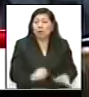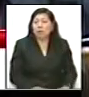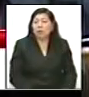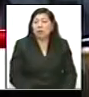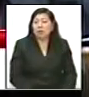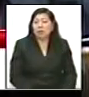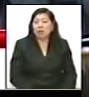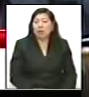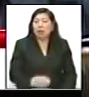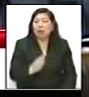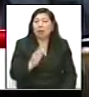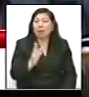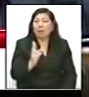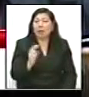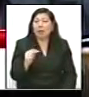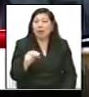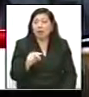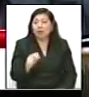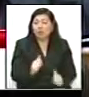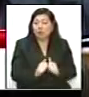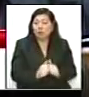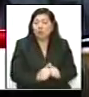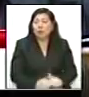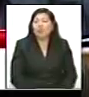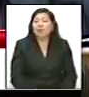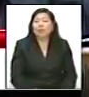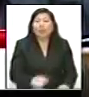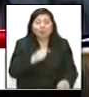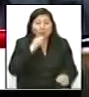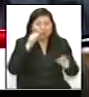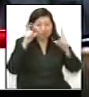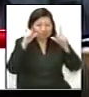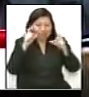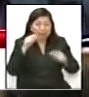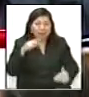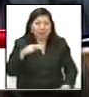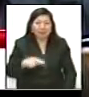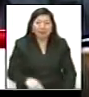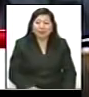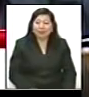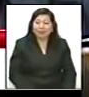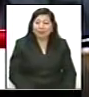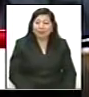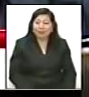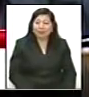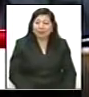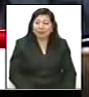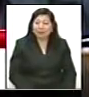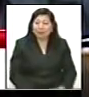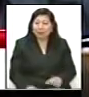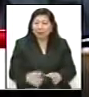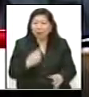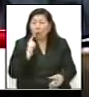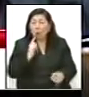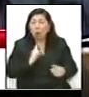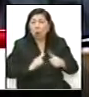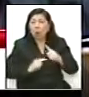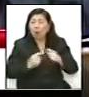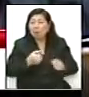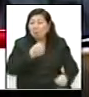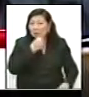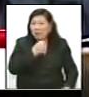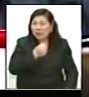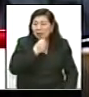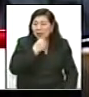Lori Berenson, acompañada de la fotógrafa Nancy Gilbonio, haciéndose pasar por